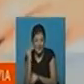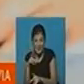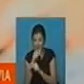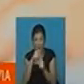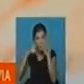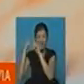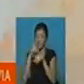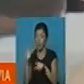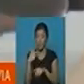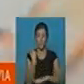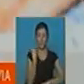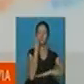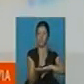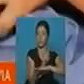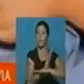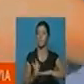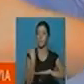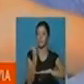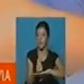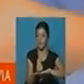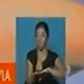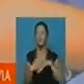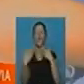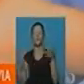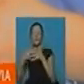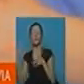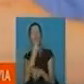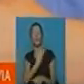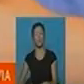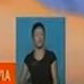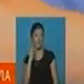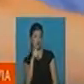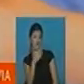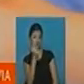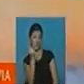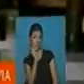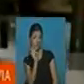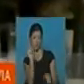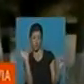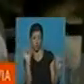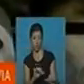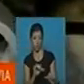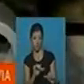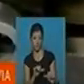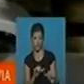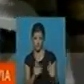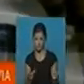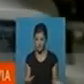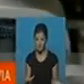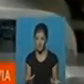en la campaña, la oposición, digamos, el argumento era: Evo Morales no va a durar 6 meses. Sí, claro. Iba a controlar, la expectativa era que iba a